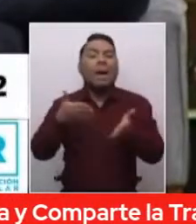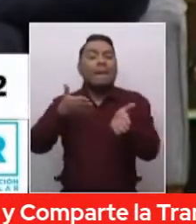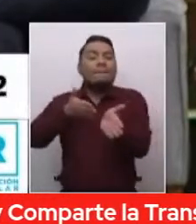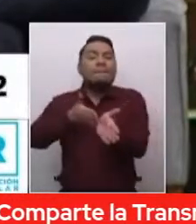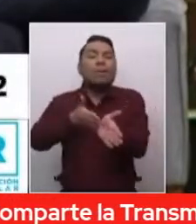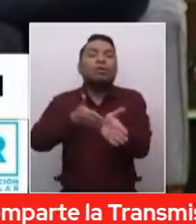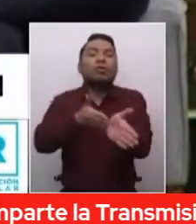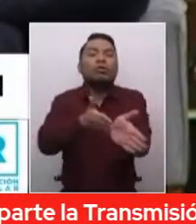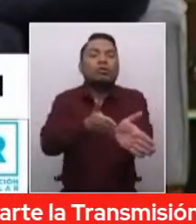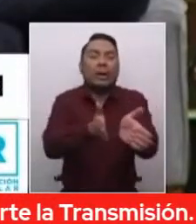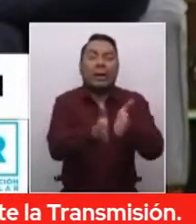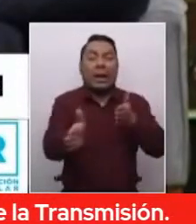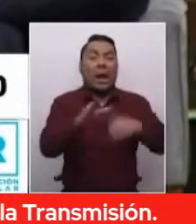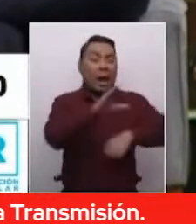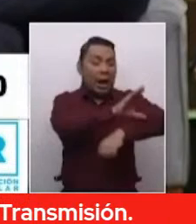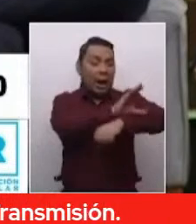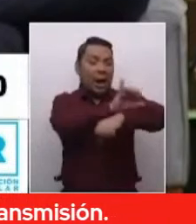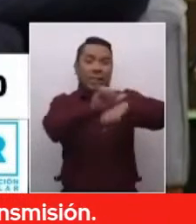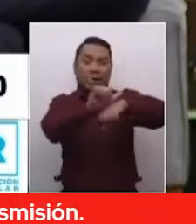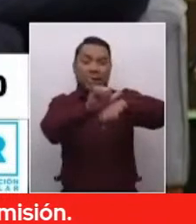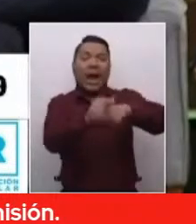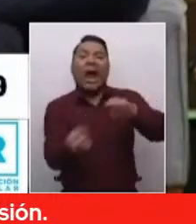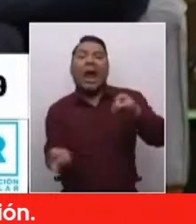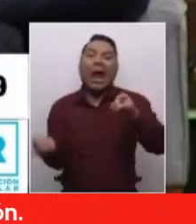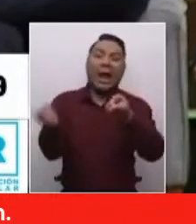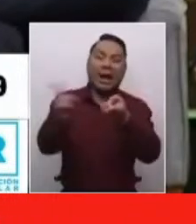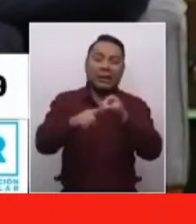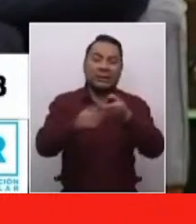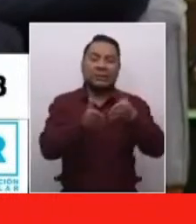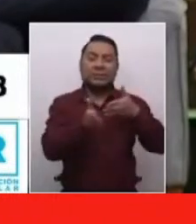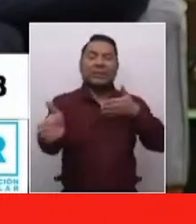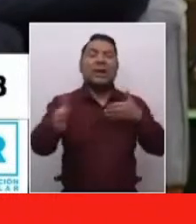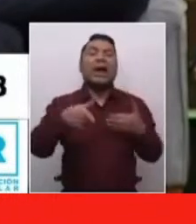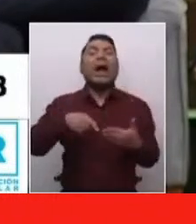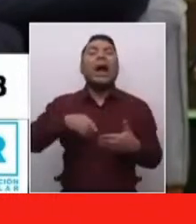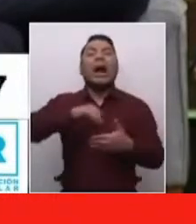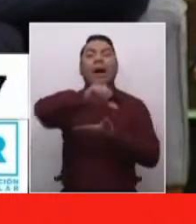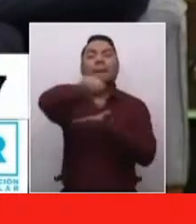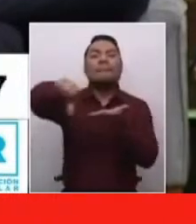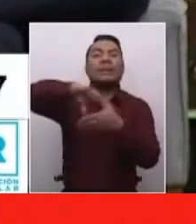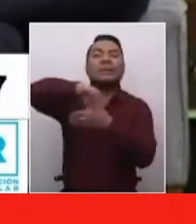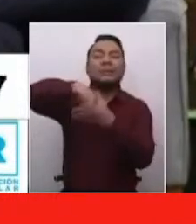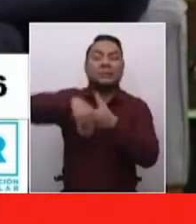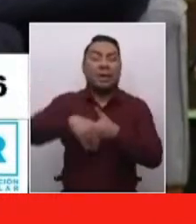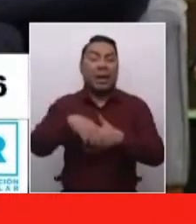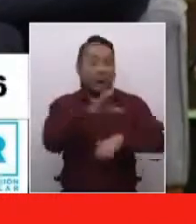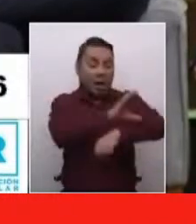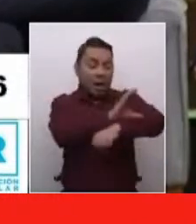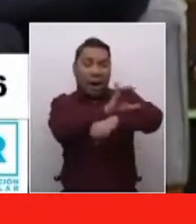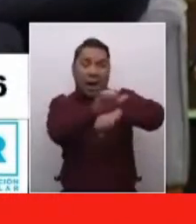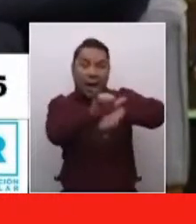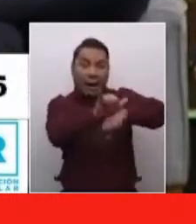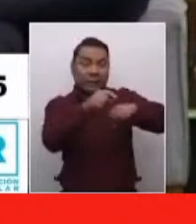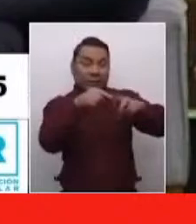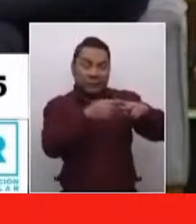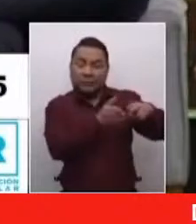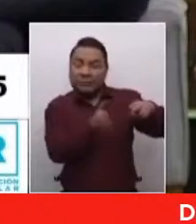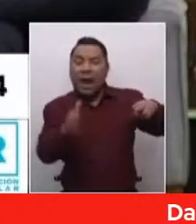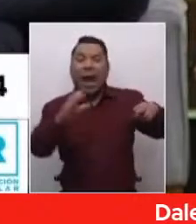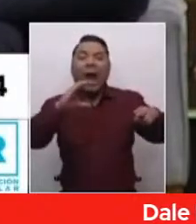Metropolitano desde Caraballo hasta Plaza San Miguel, desde Caraballo, cruce con